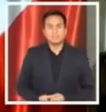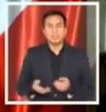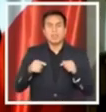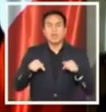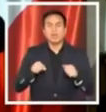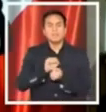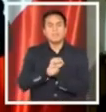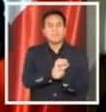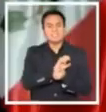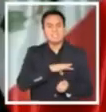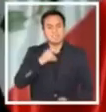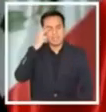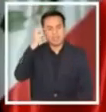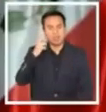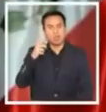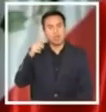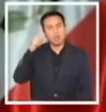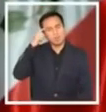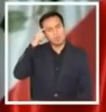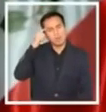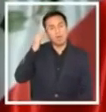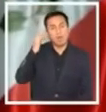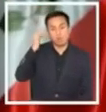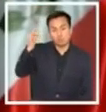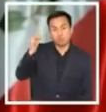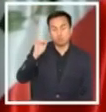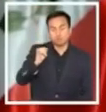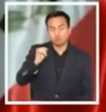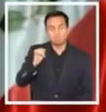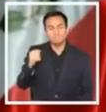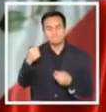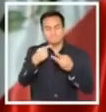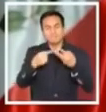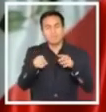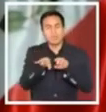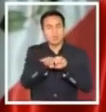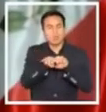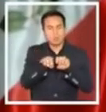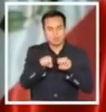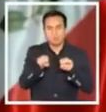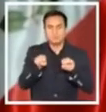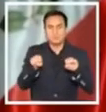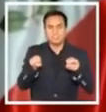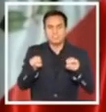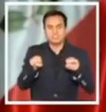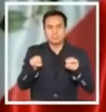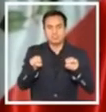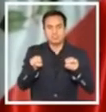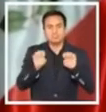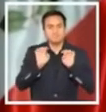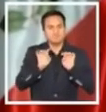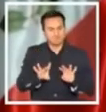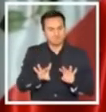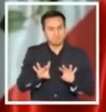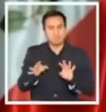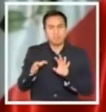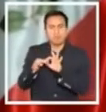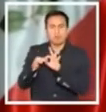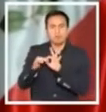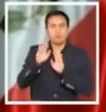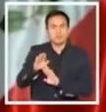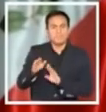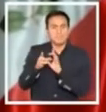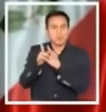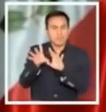Hoy la hermandad de Chile y México se proyecta al futuro en base a un compromiso inclaudicable con la democracia